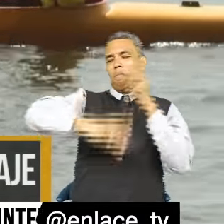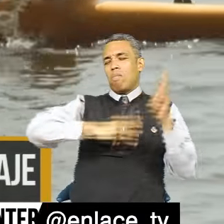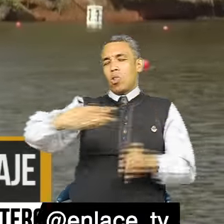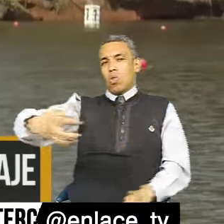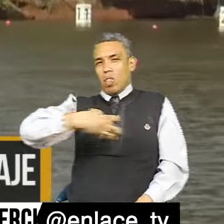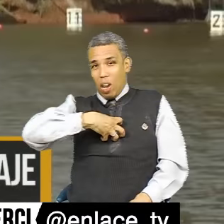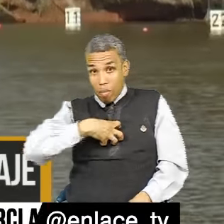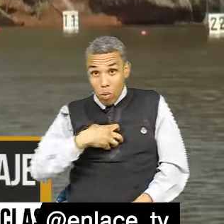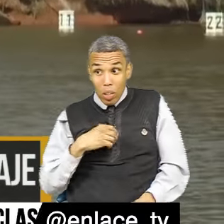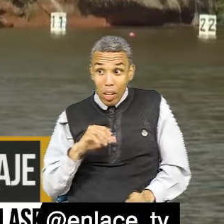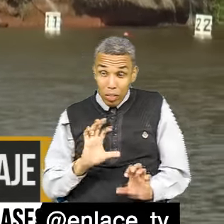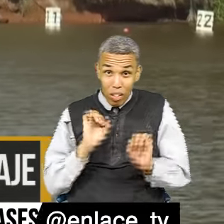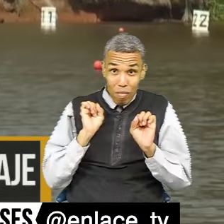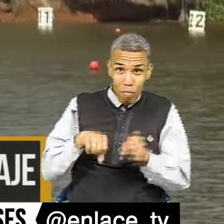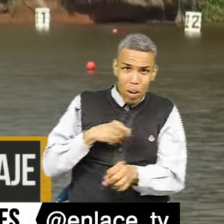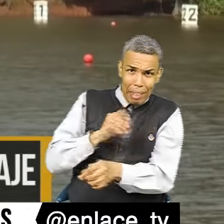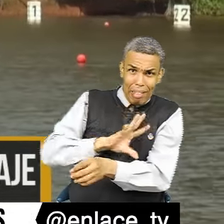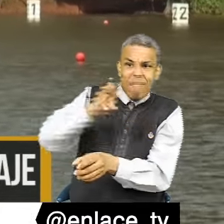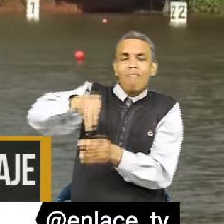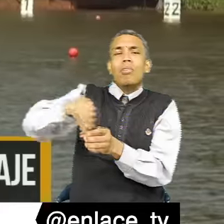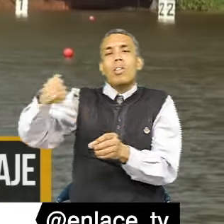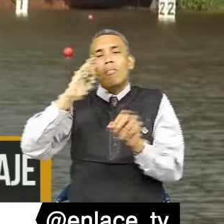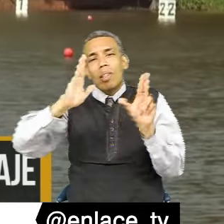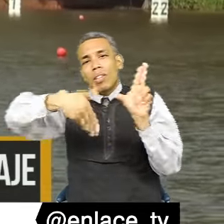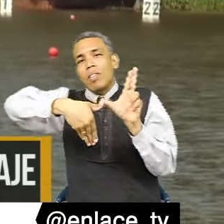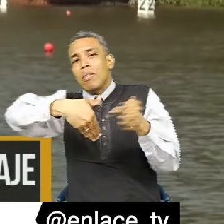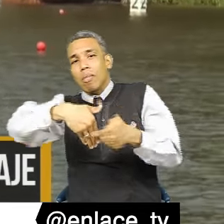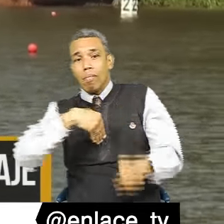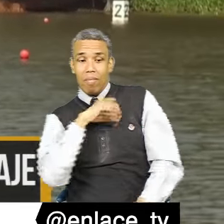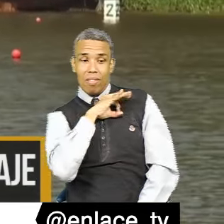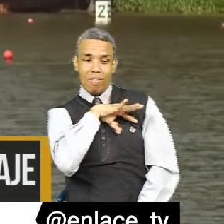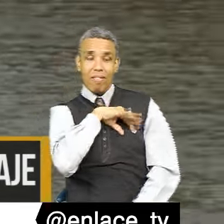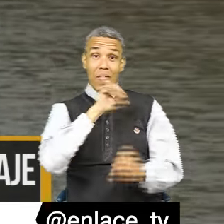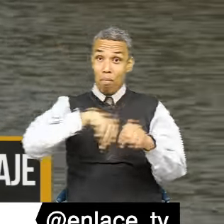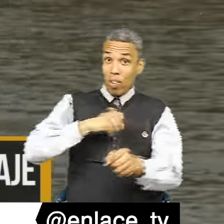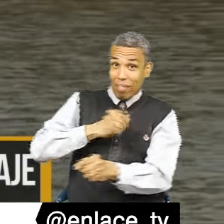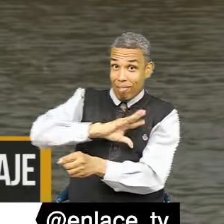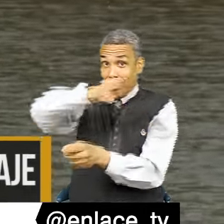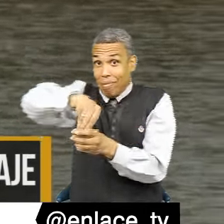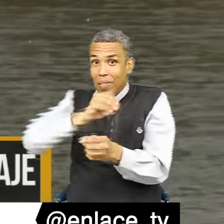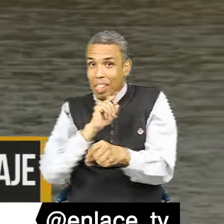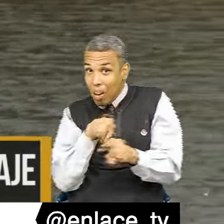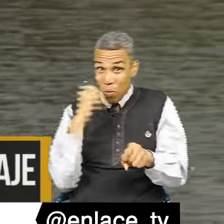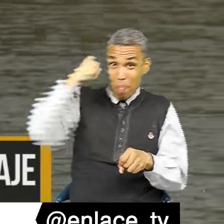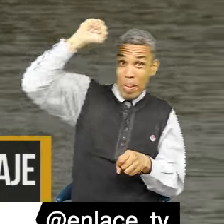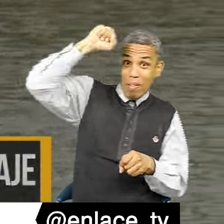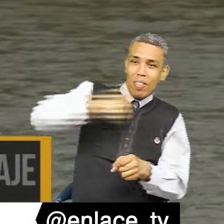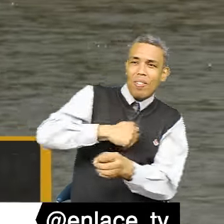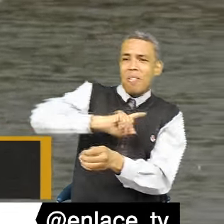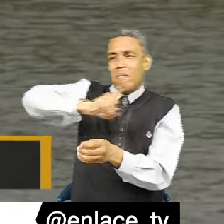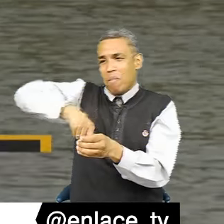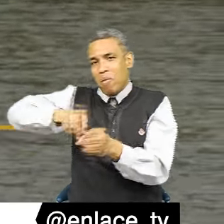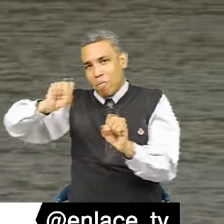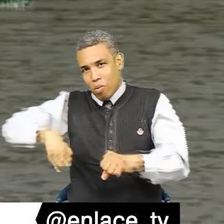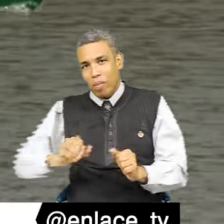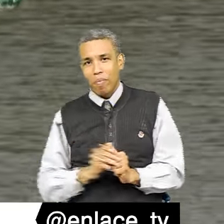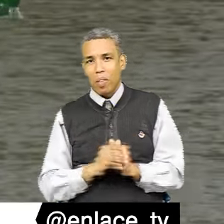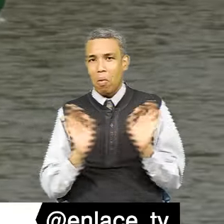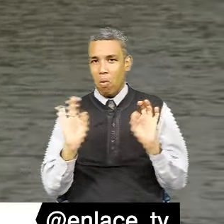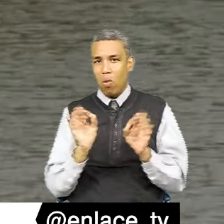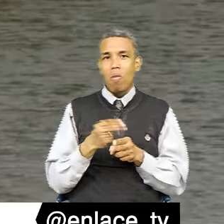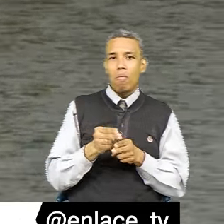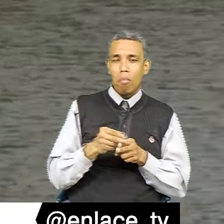de la Juventud a desarrollarse en Chile en 2018, Campeonato Suramericano de Argentina en noviembre próximo y los Juegos Bolivarianos